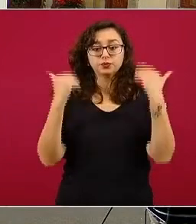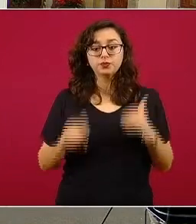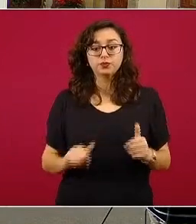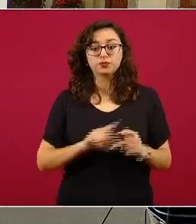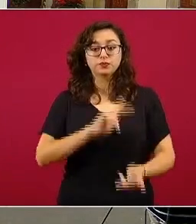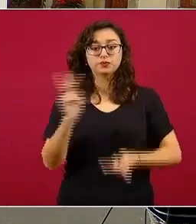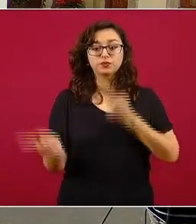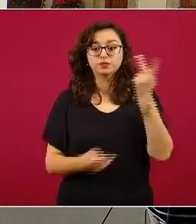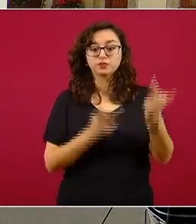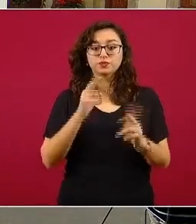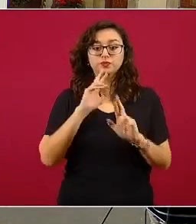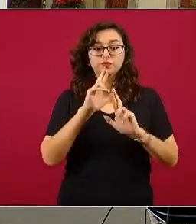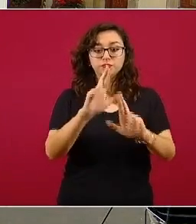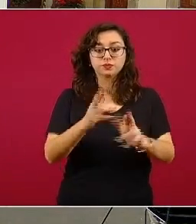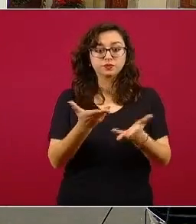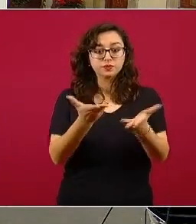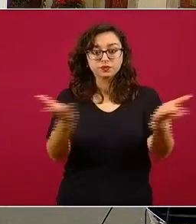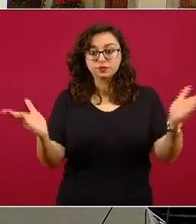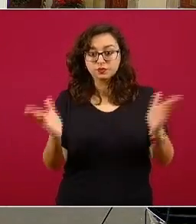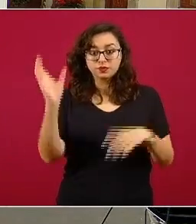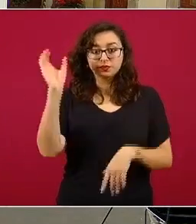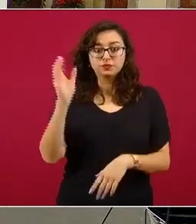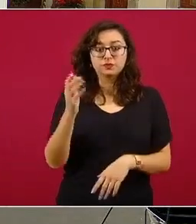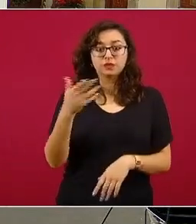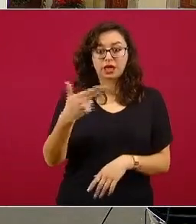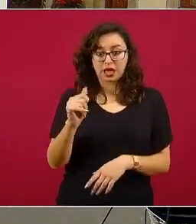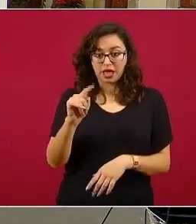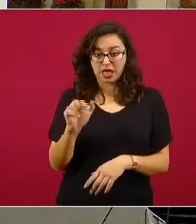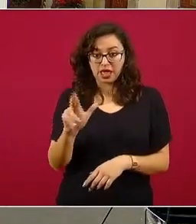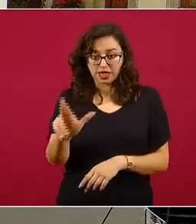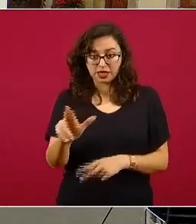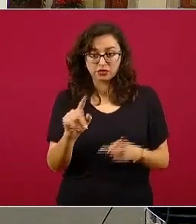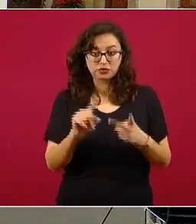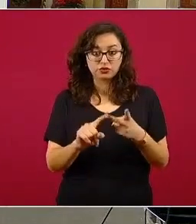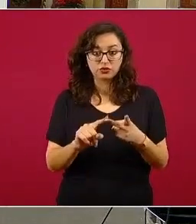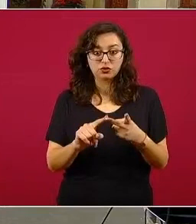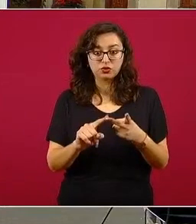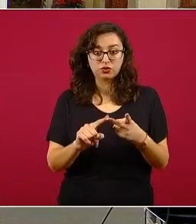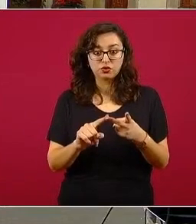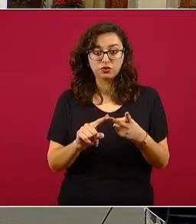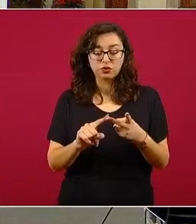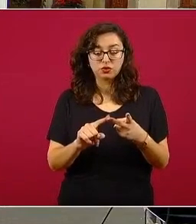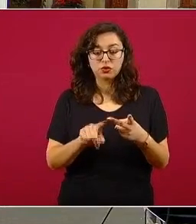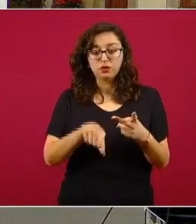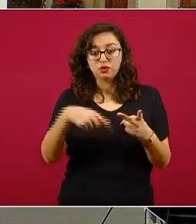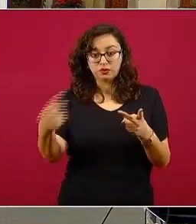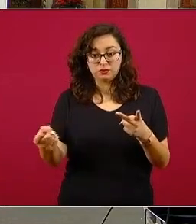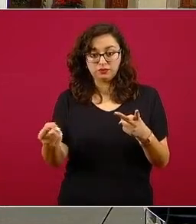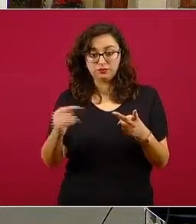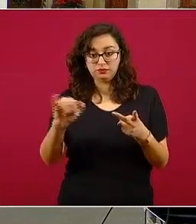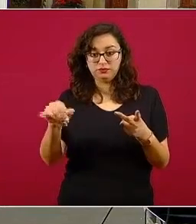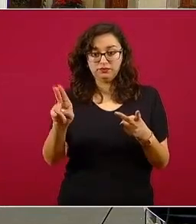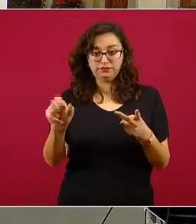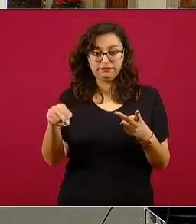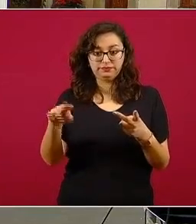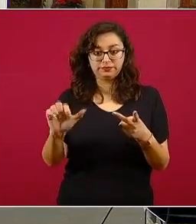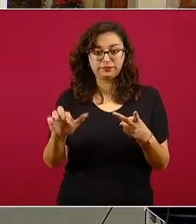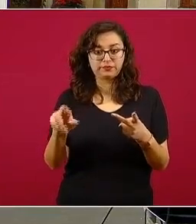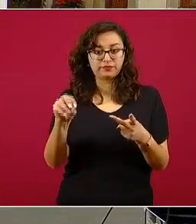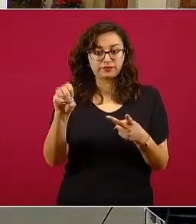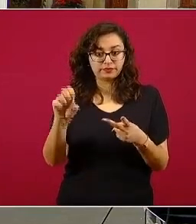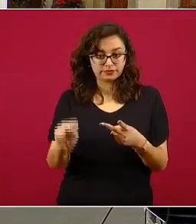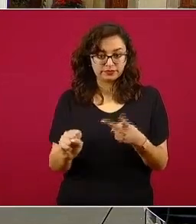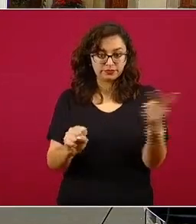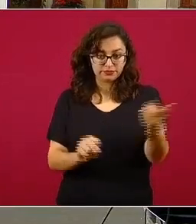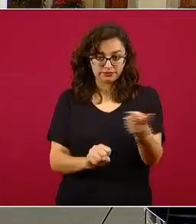Preguntas y comentarios. Vamos a empezar con Héctor García, que quedó pendiente, igual que que Juan Carlos Machorro. Adelante, por